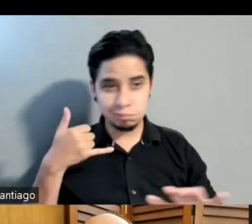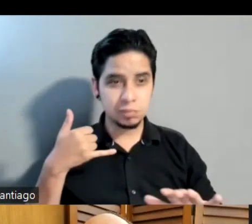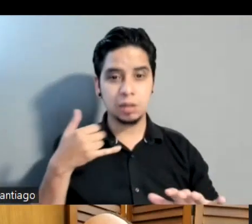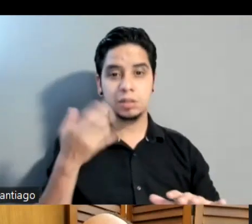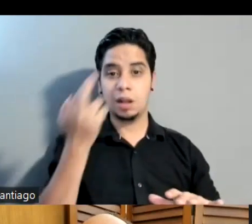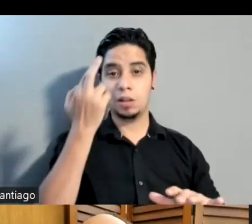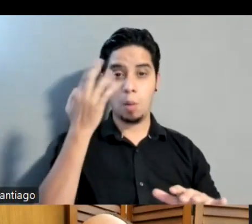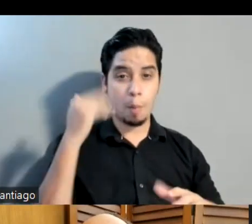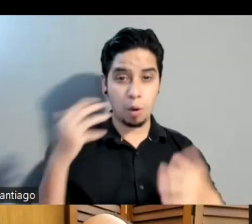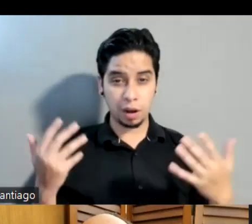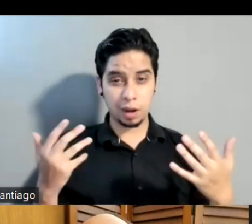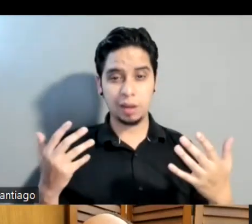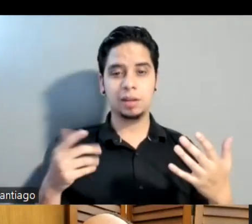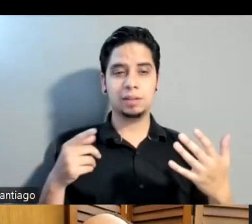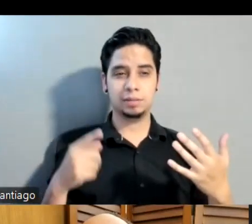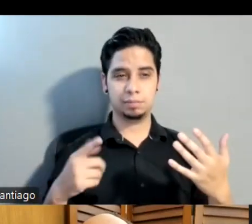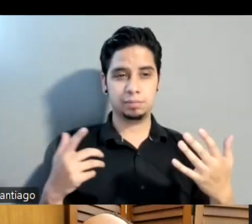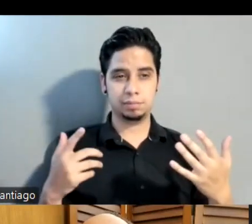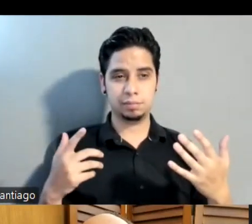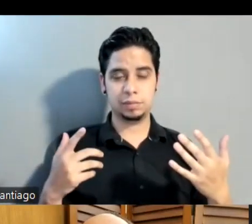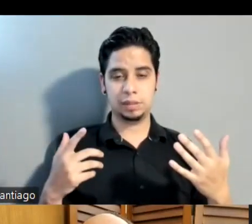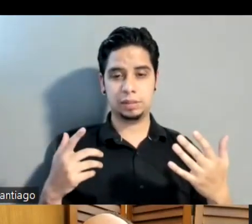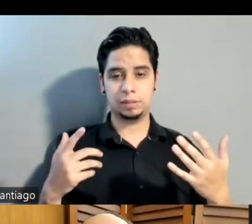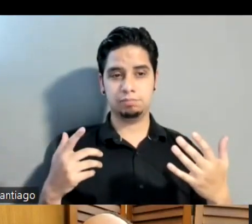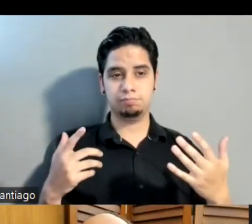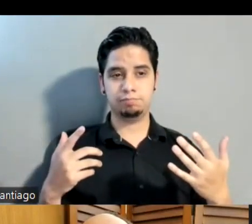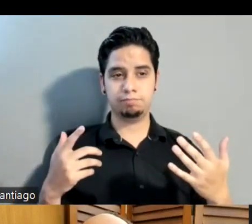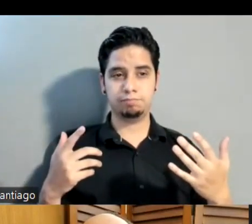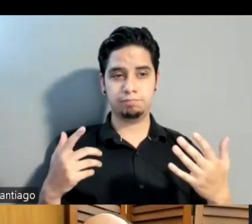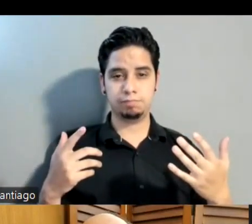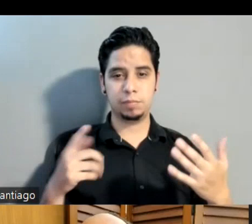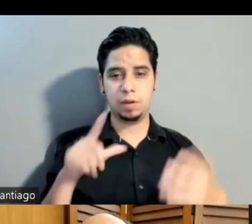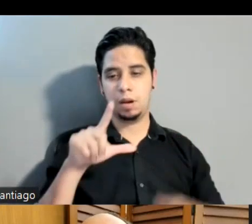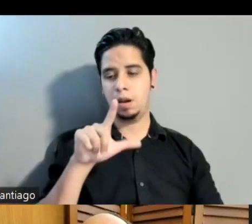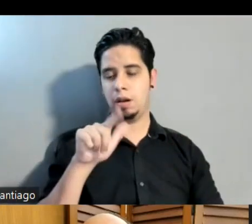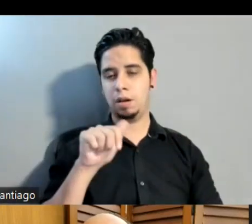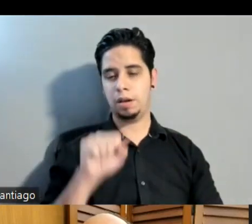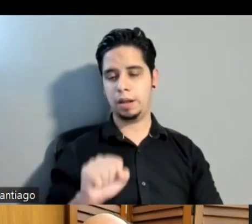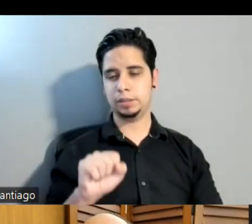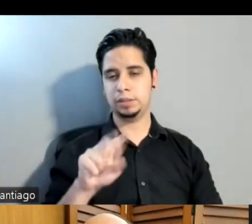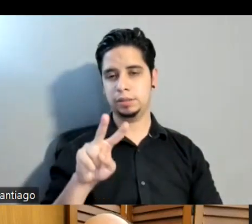Y es porque pues, están, ay Dios gracias, ¿verdad? Las vacas gordas